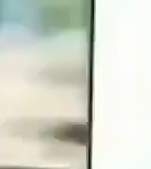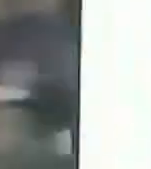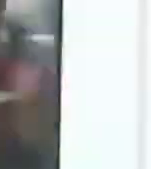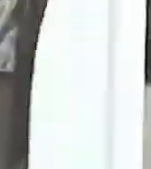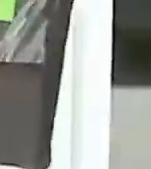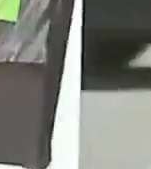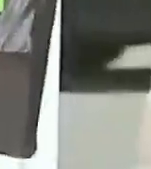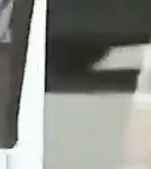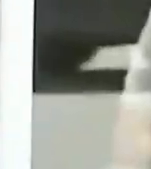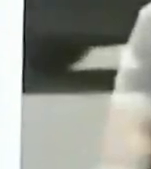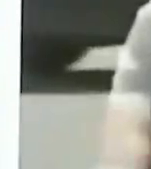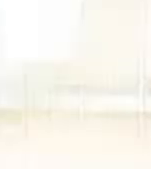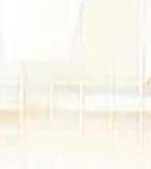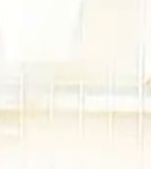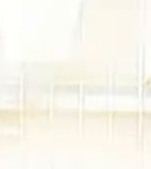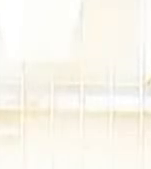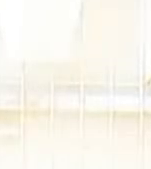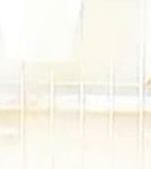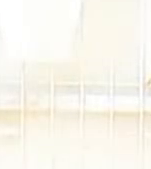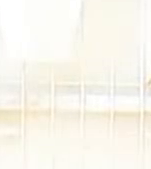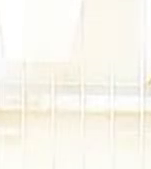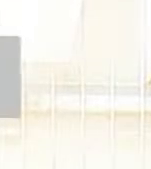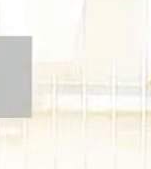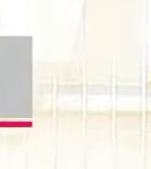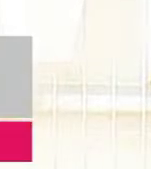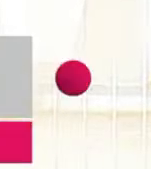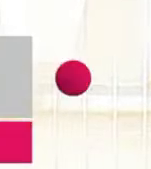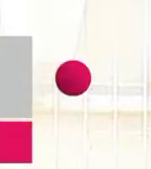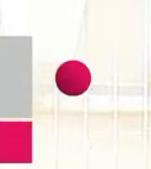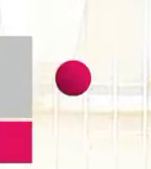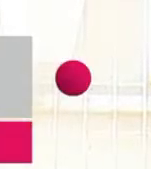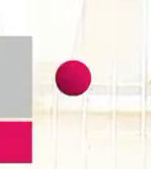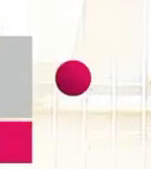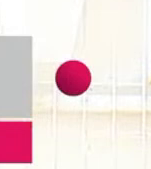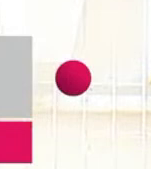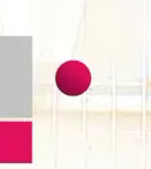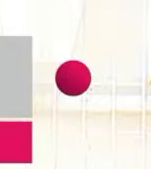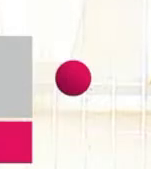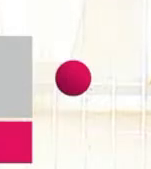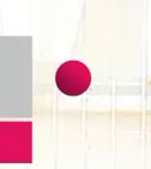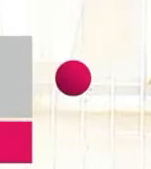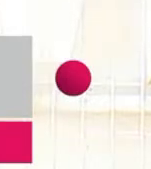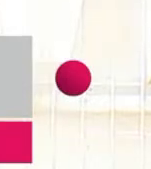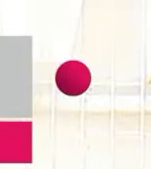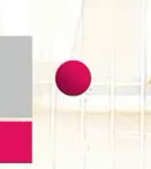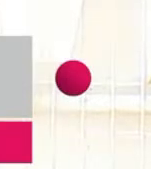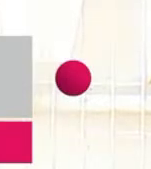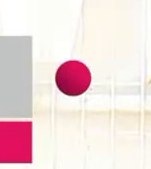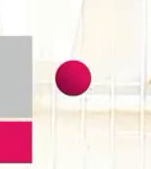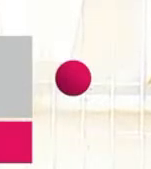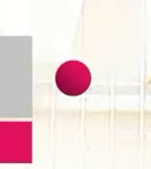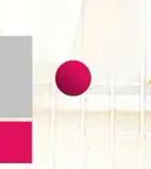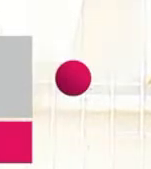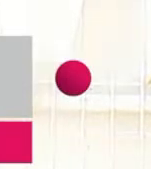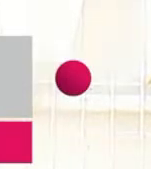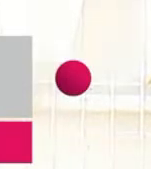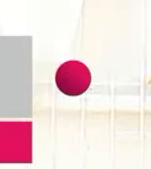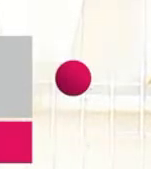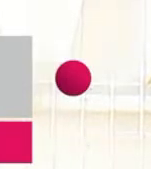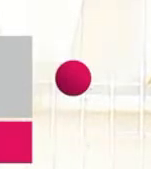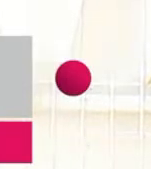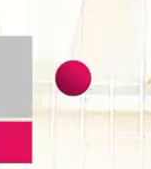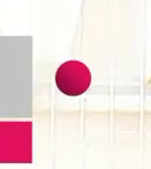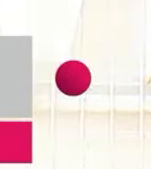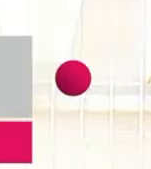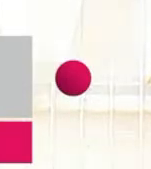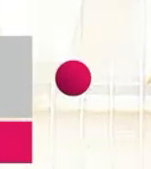emprendedores y locales de Renca. Hay plataformas que funcionan como Uber, como Rappi, etcétera, que no llegan acá. Y entonces,